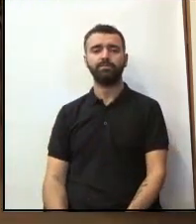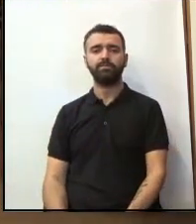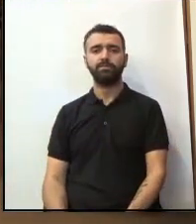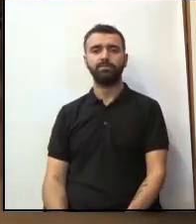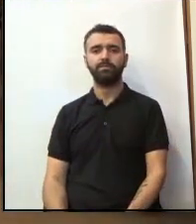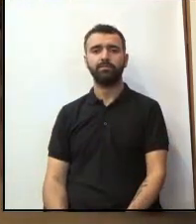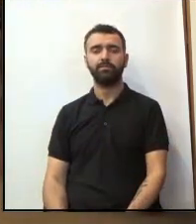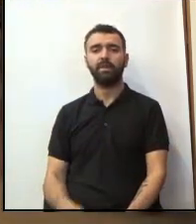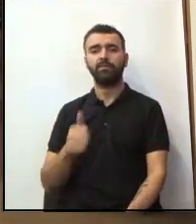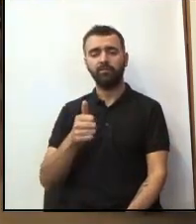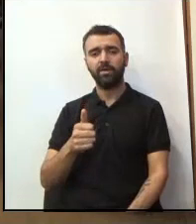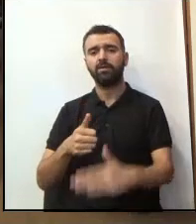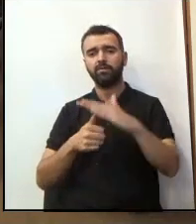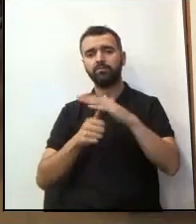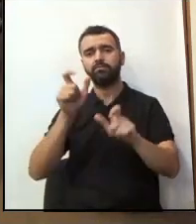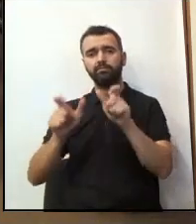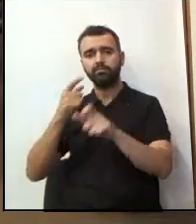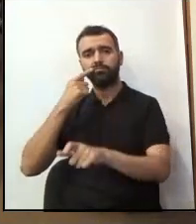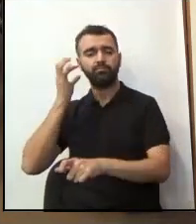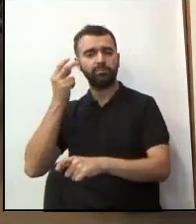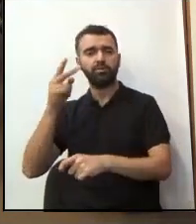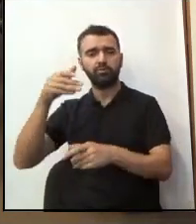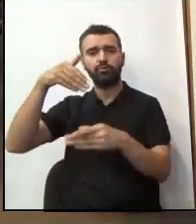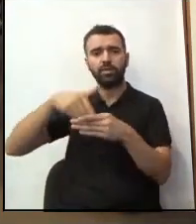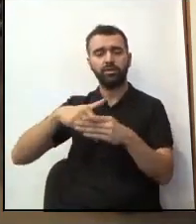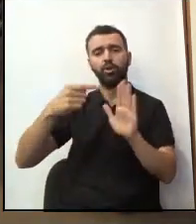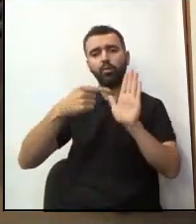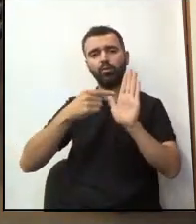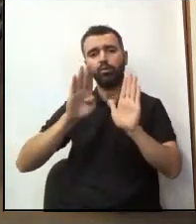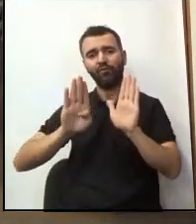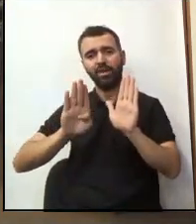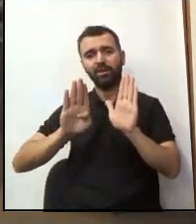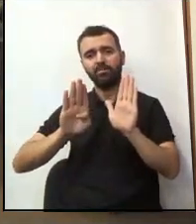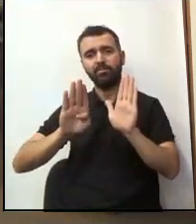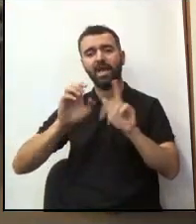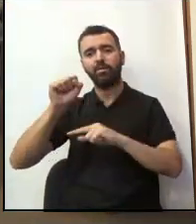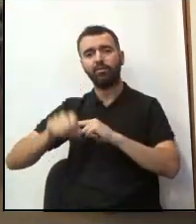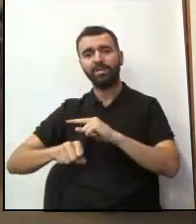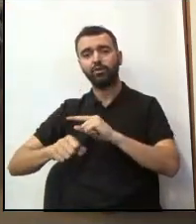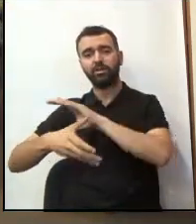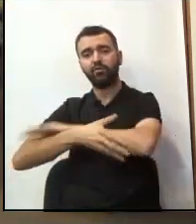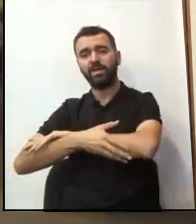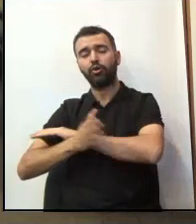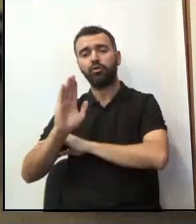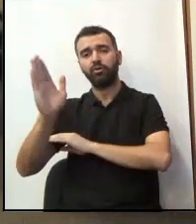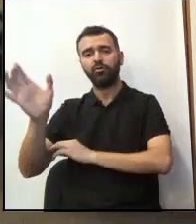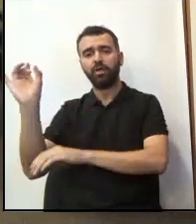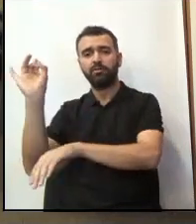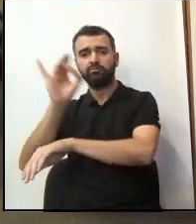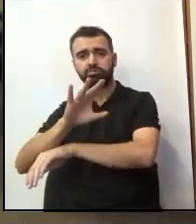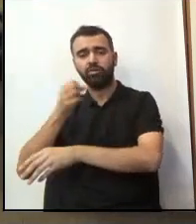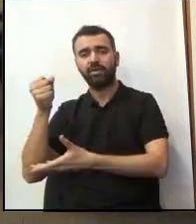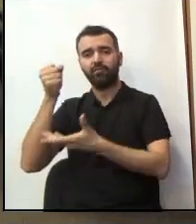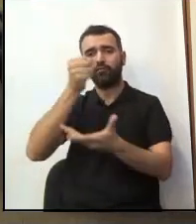Bien, concejales y concejalas, su votación por el punto B de la tabla, aprobación del convenio continuidad de transferencia de